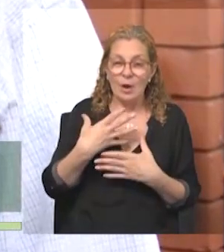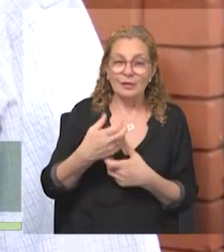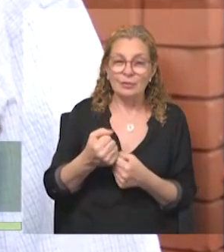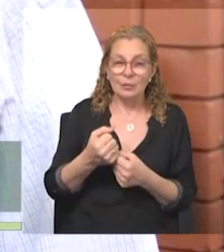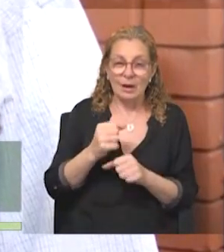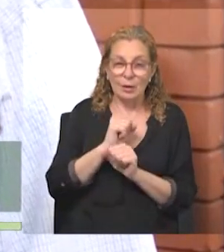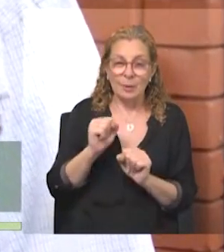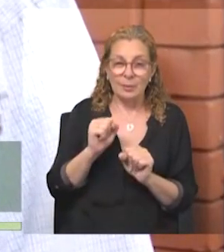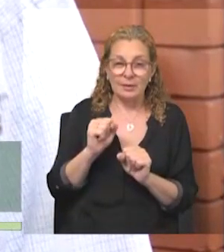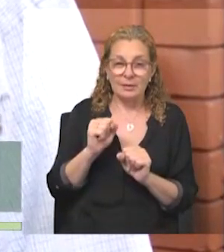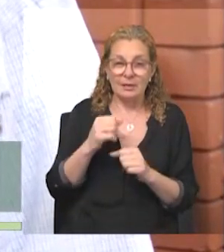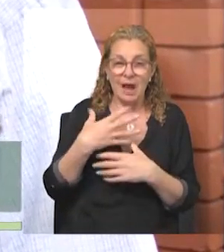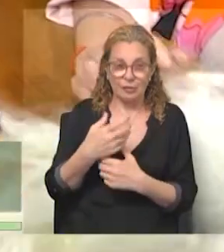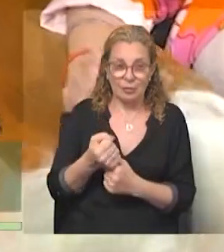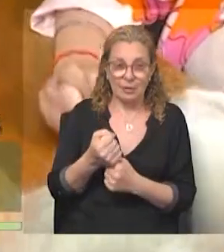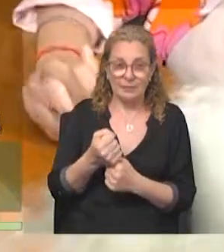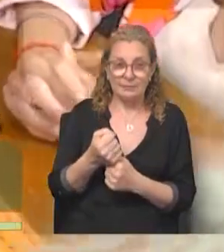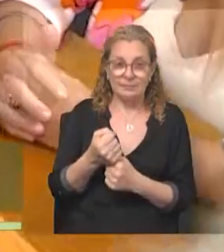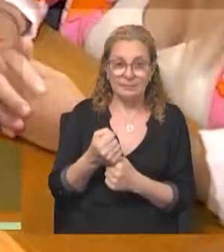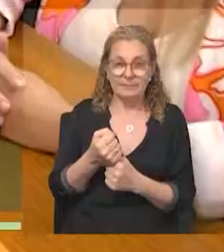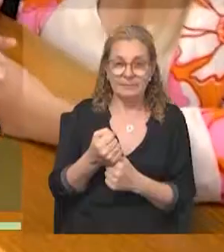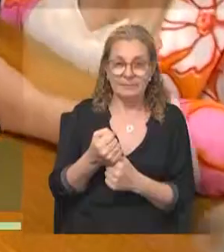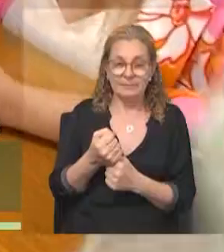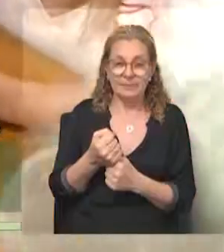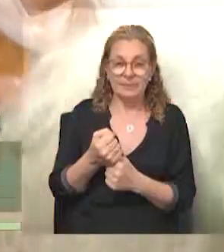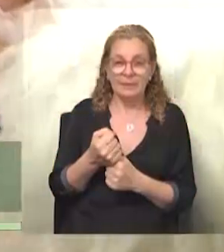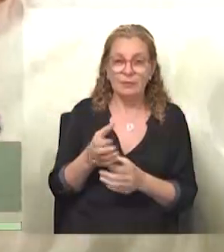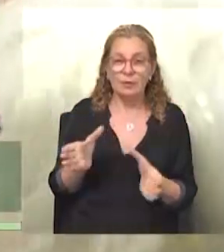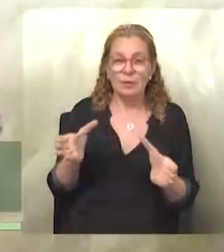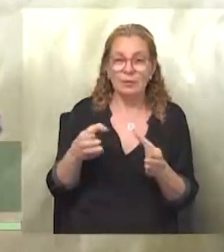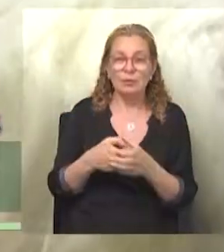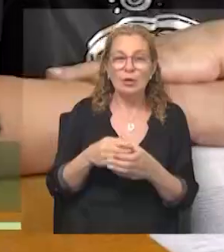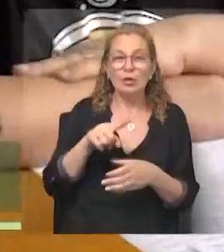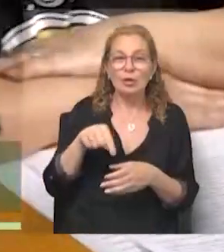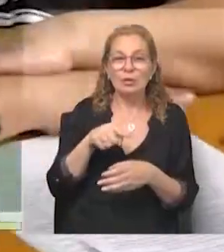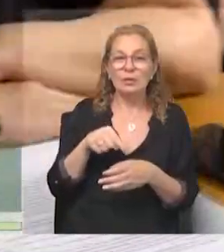lo que puede ayuda este fue una reunión